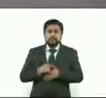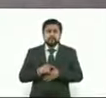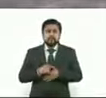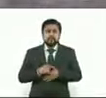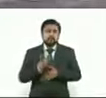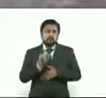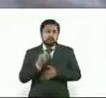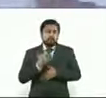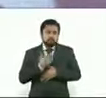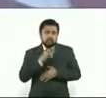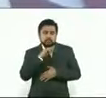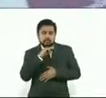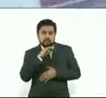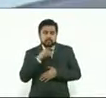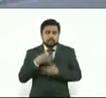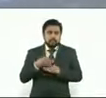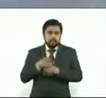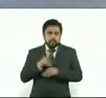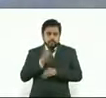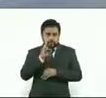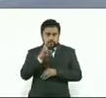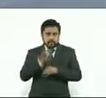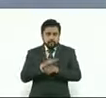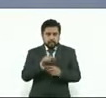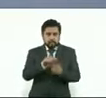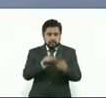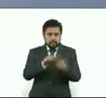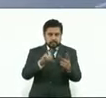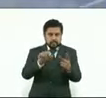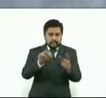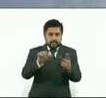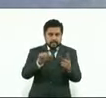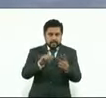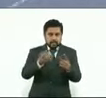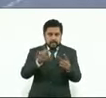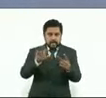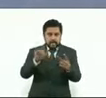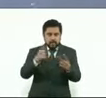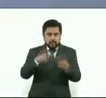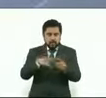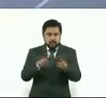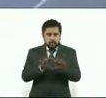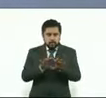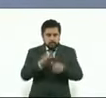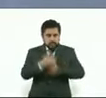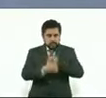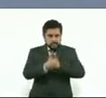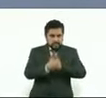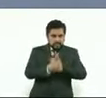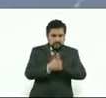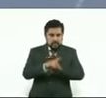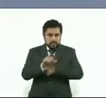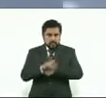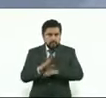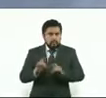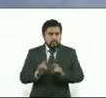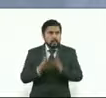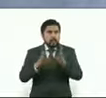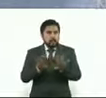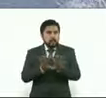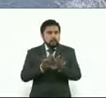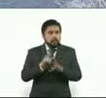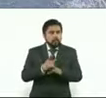No, Tocayo. De hecho, los veíamos pasar tanto a Darío como a Eloy. A Eloy Sánchez que iba en la punta. Y cómo se iba